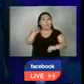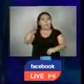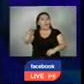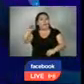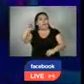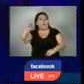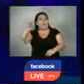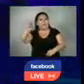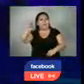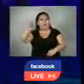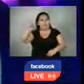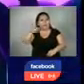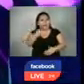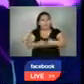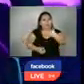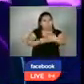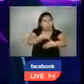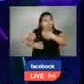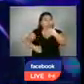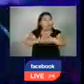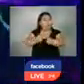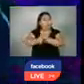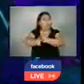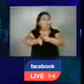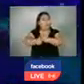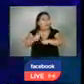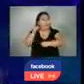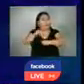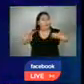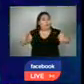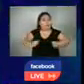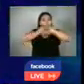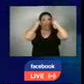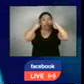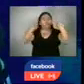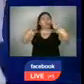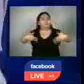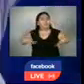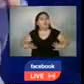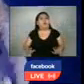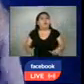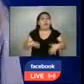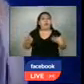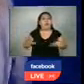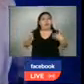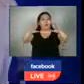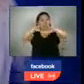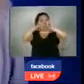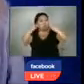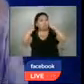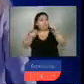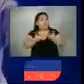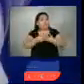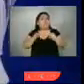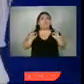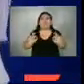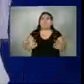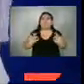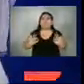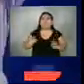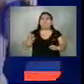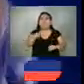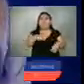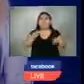sigue evolucionando en todo el mundo. El impacto ha sido grande ya que se ha ejecutado un ecosistema muy productivo que les